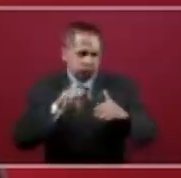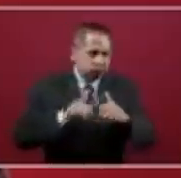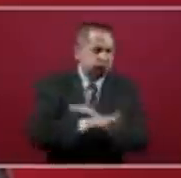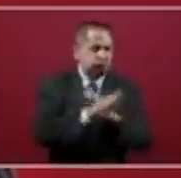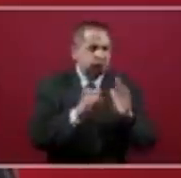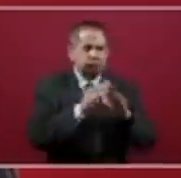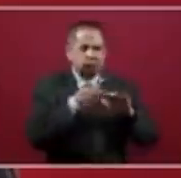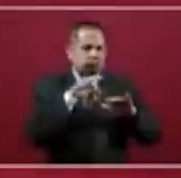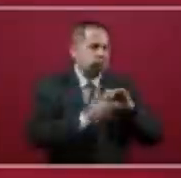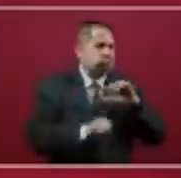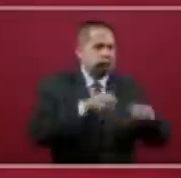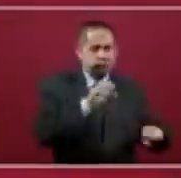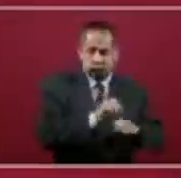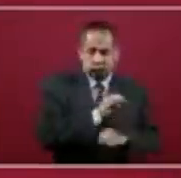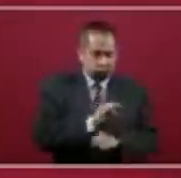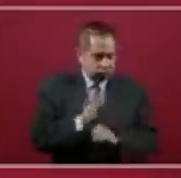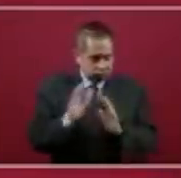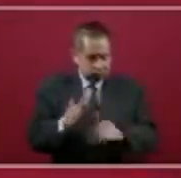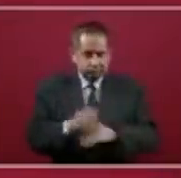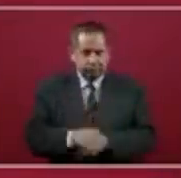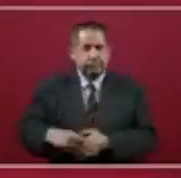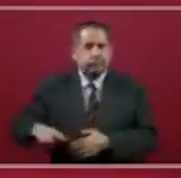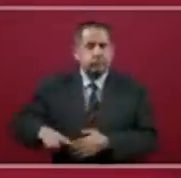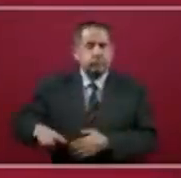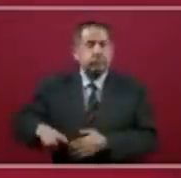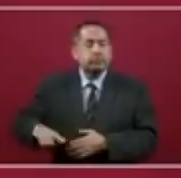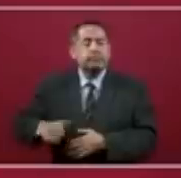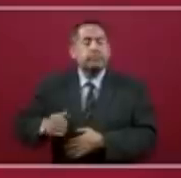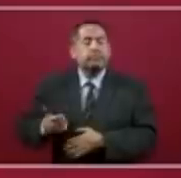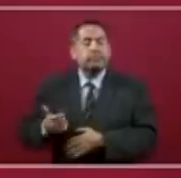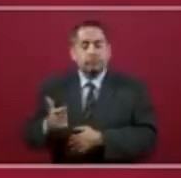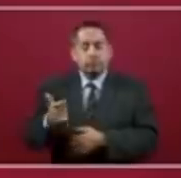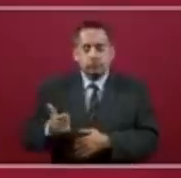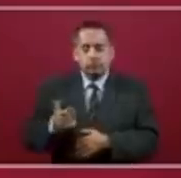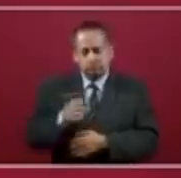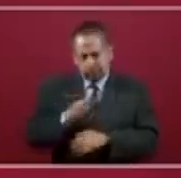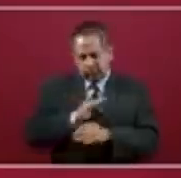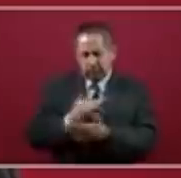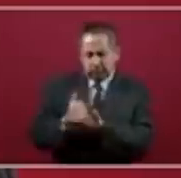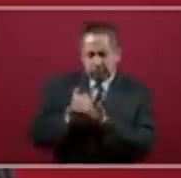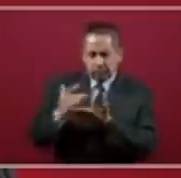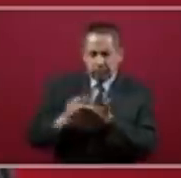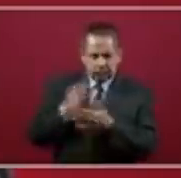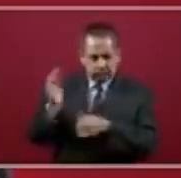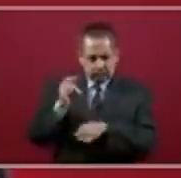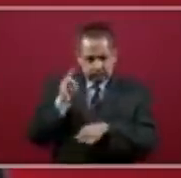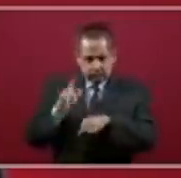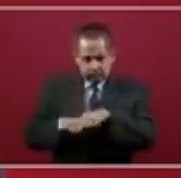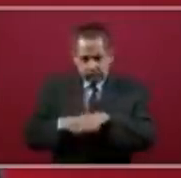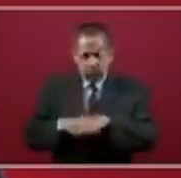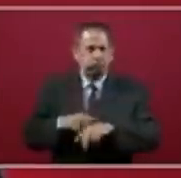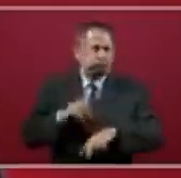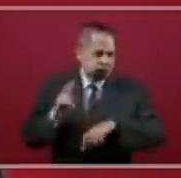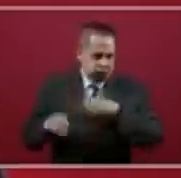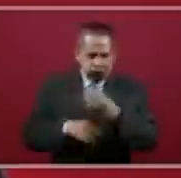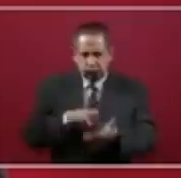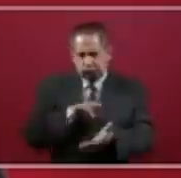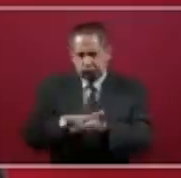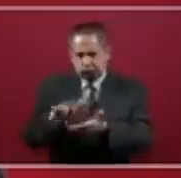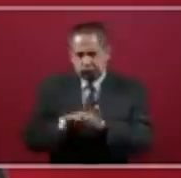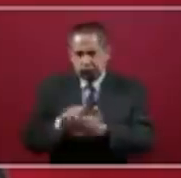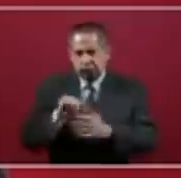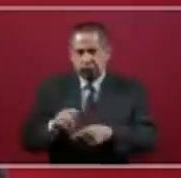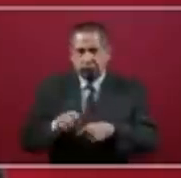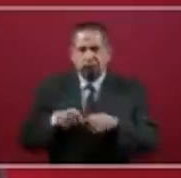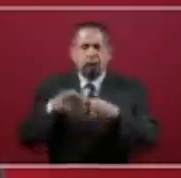del estado, pidió el gobierno del estado el apoyo, el respaldo del gobierno federal y se les